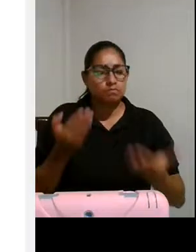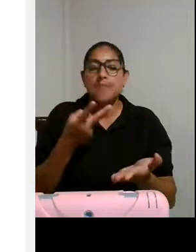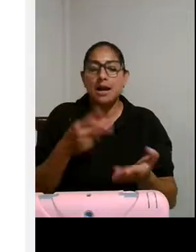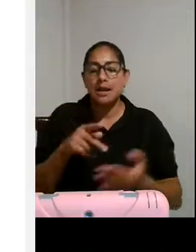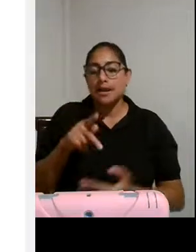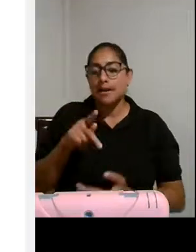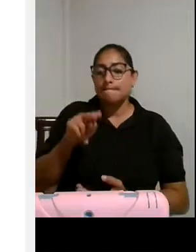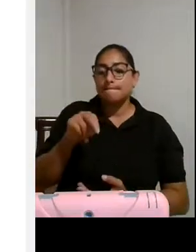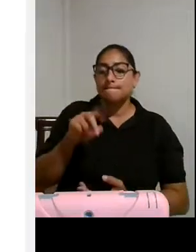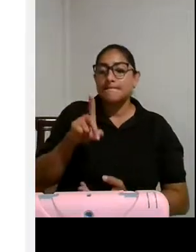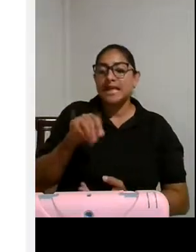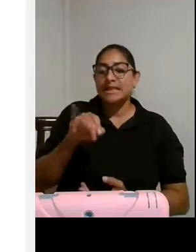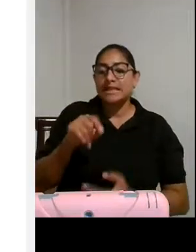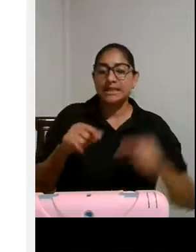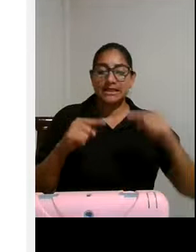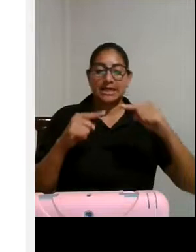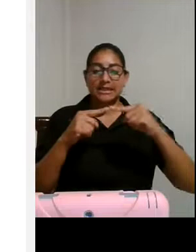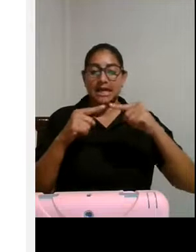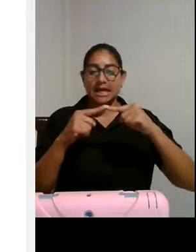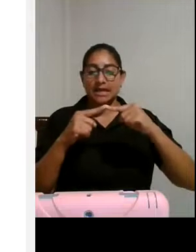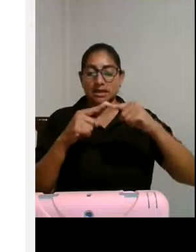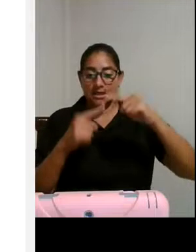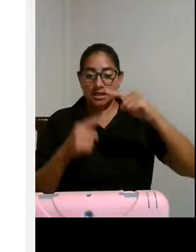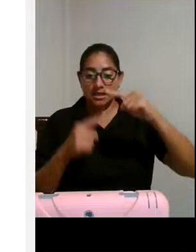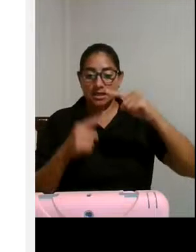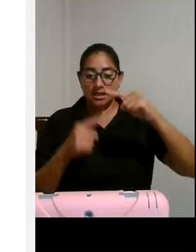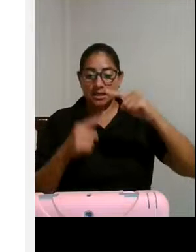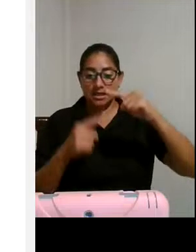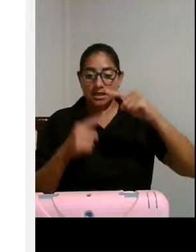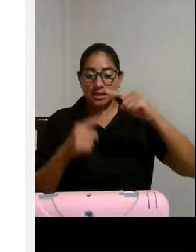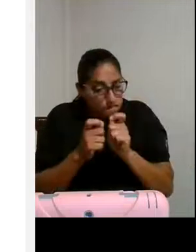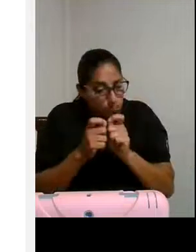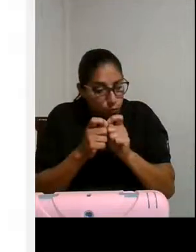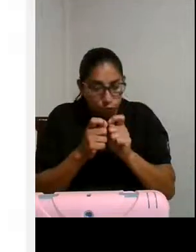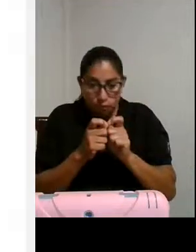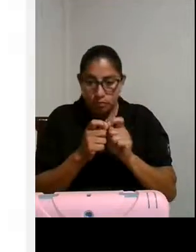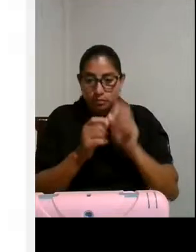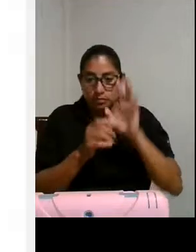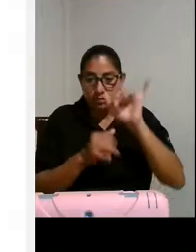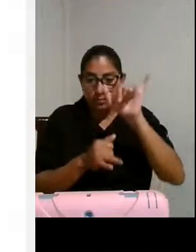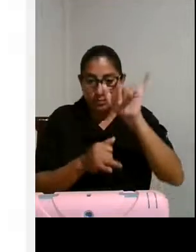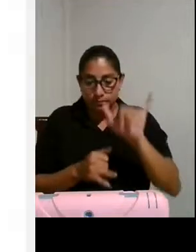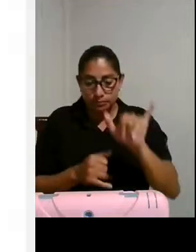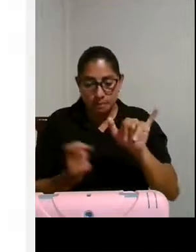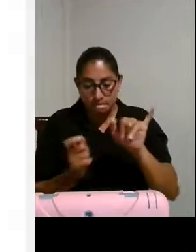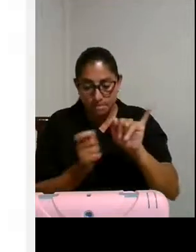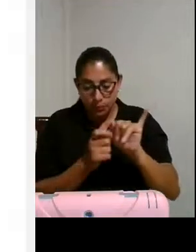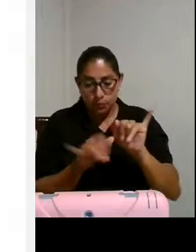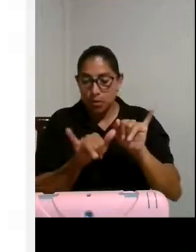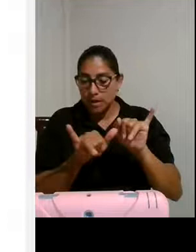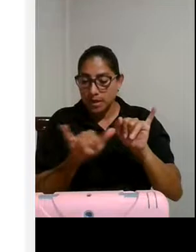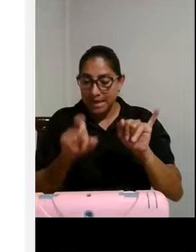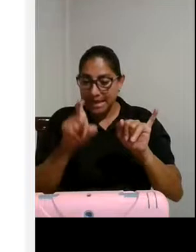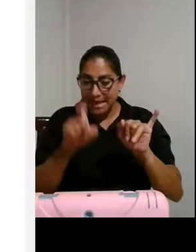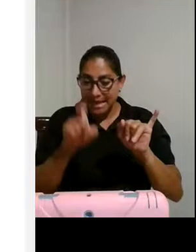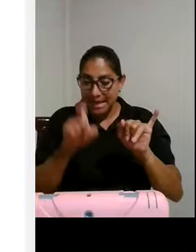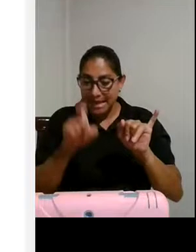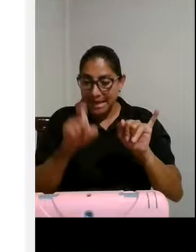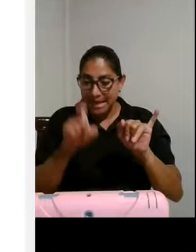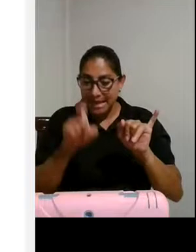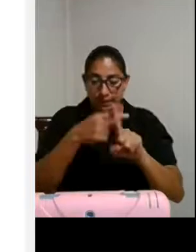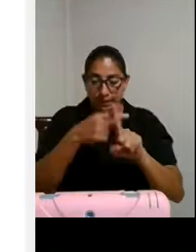recta tangente en un puntito. Anteriormente les había trazado, ¿recuerdan